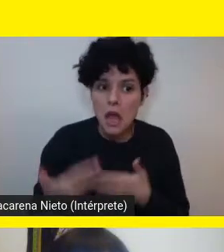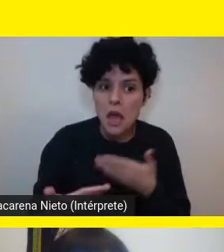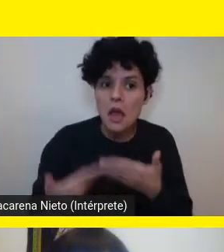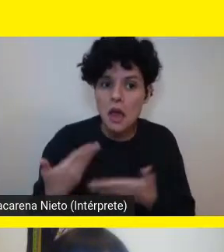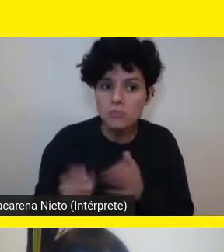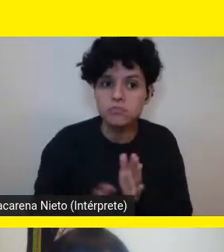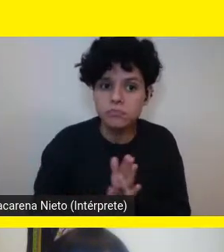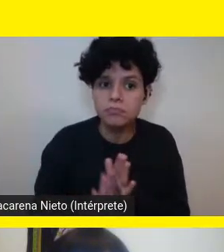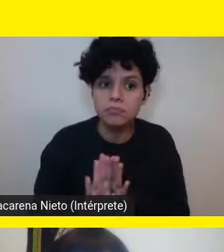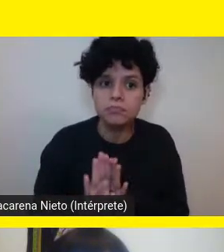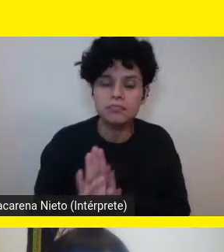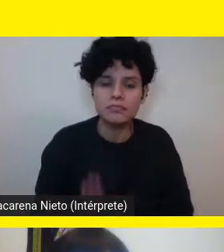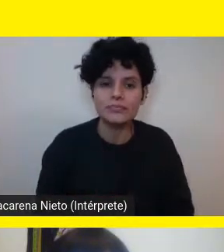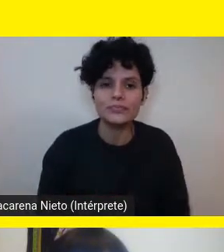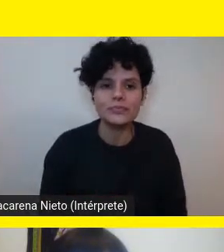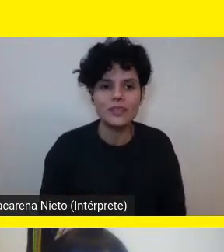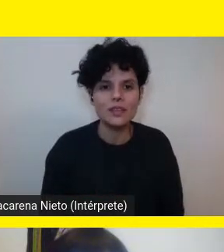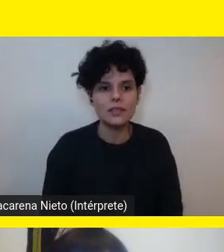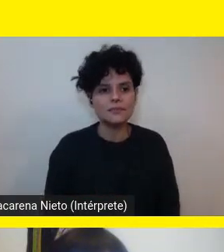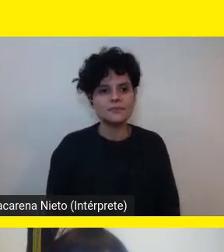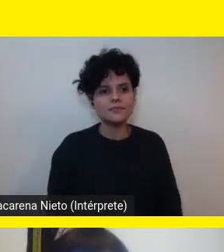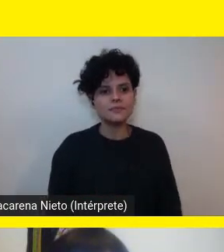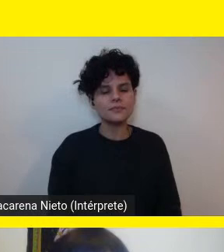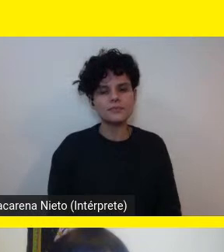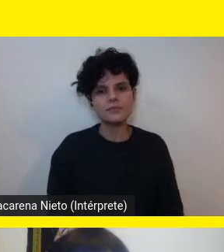vas dando botes